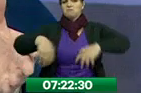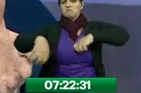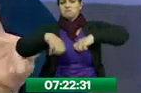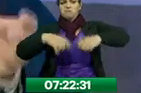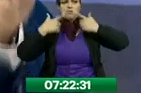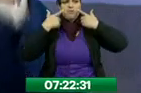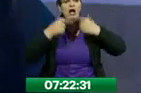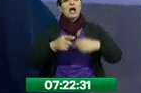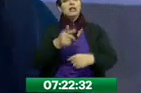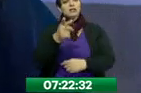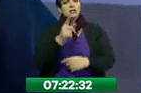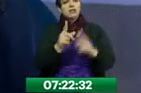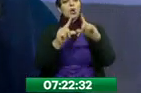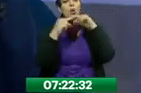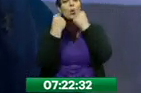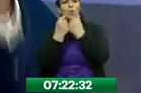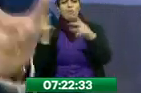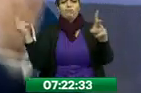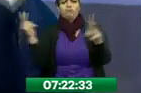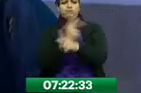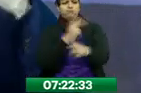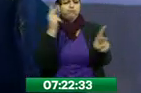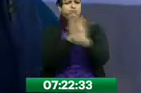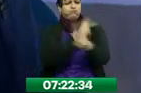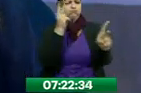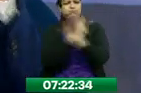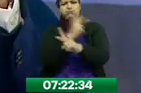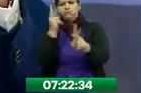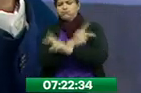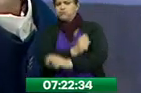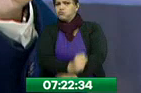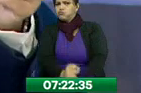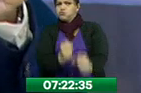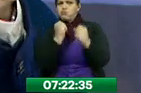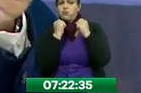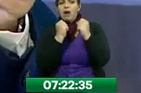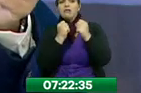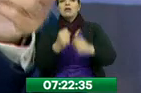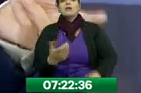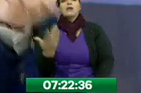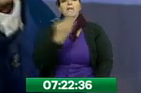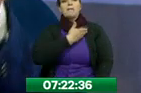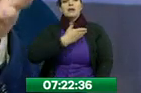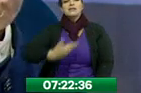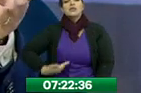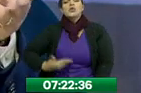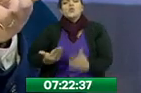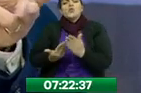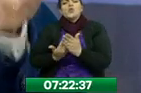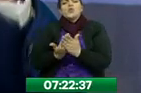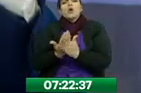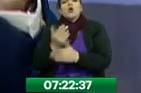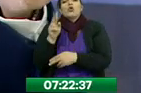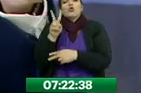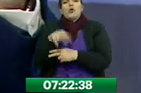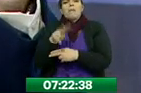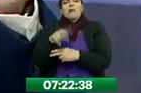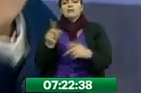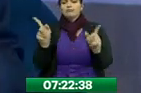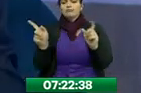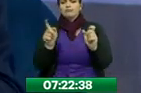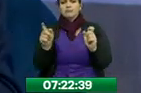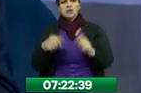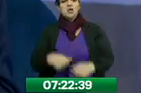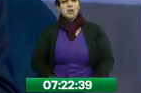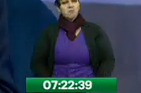Salvatruchas. En 2 meses de gobierno, coordinando personalmente con Fuerzas Armadas y Policía, el presidente Bukele